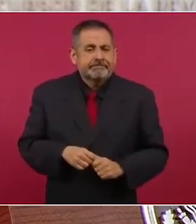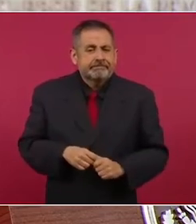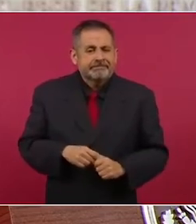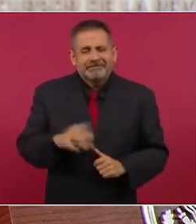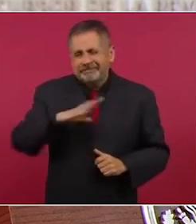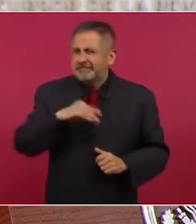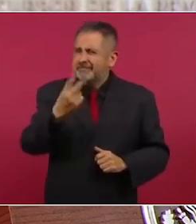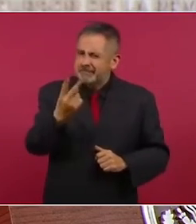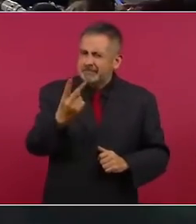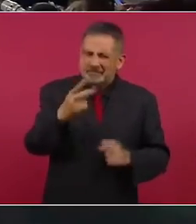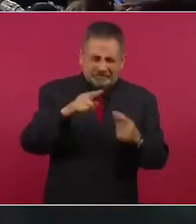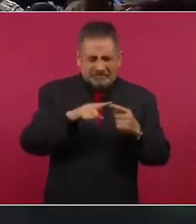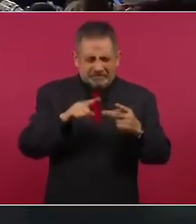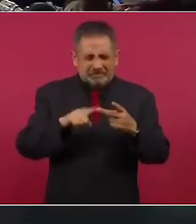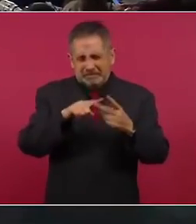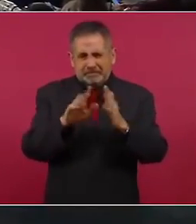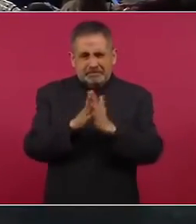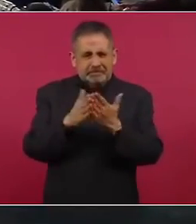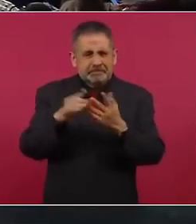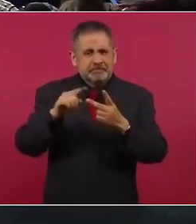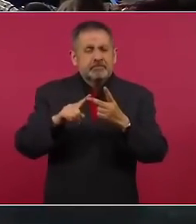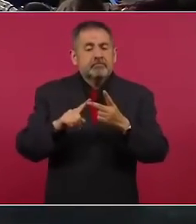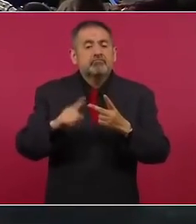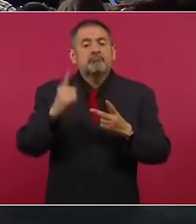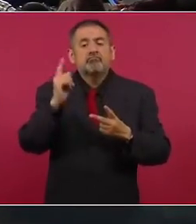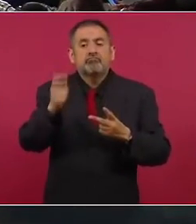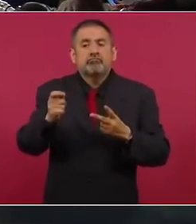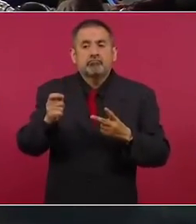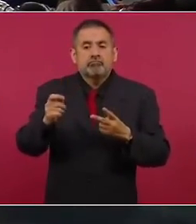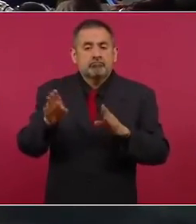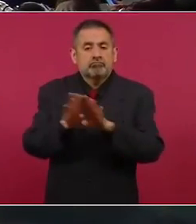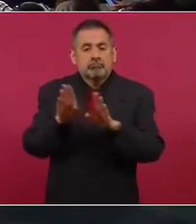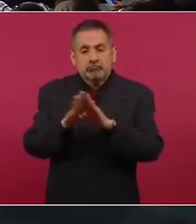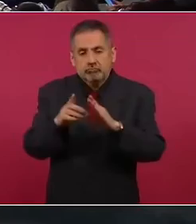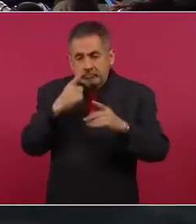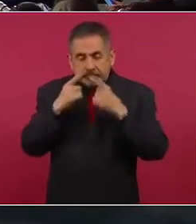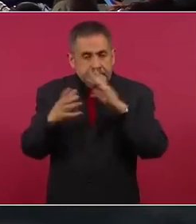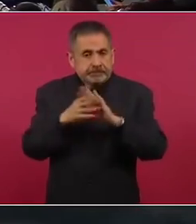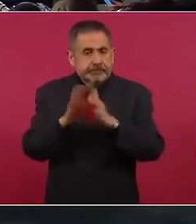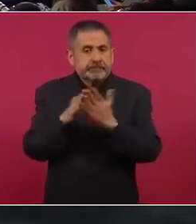bueno, hay dos. Hay uno